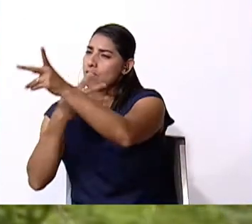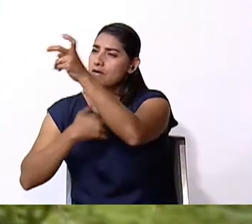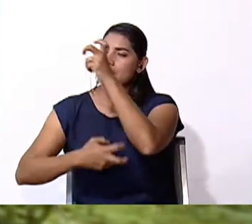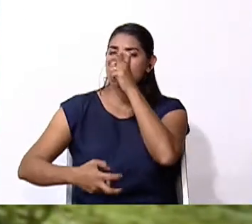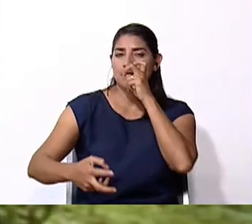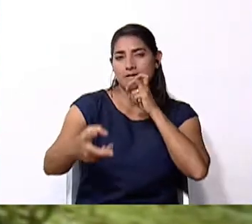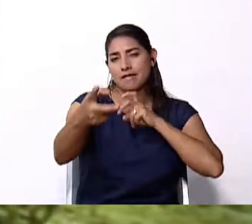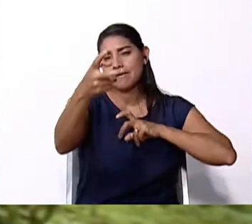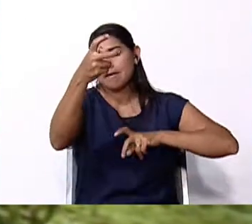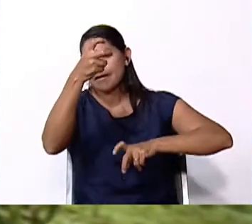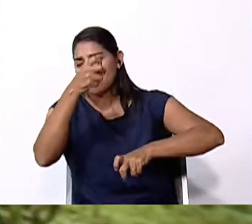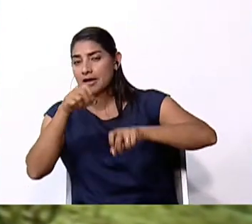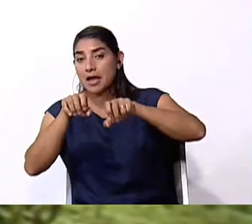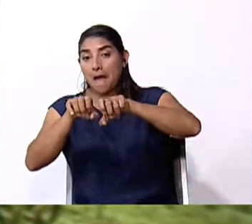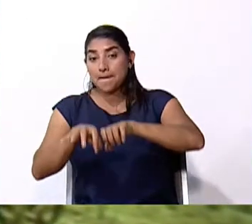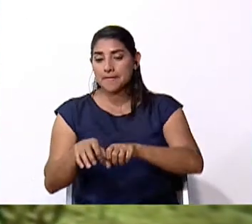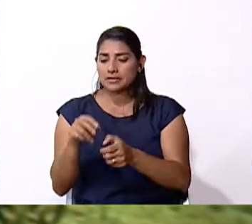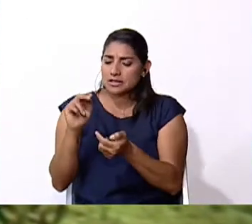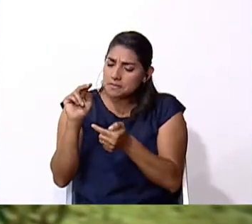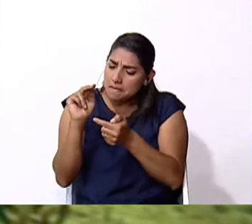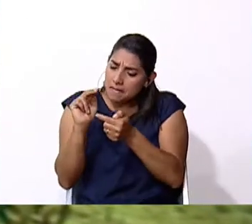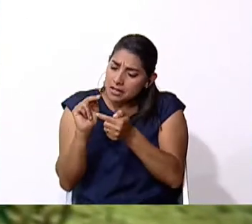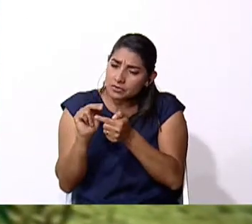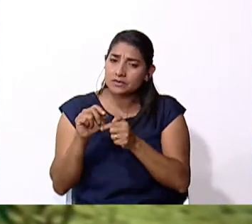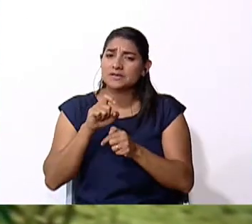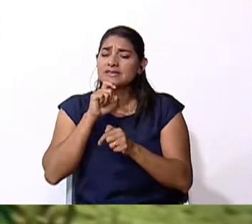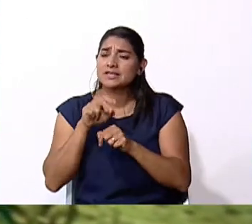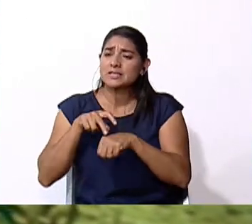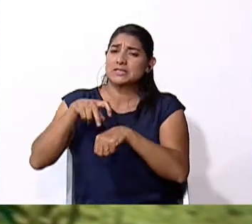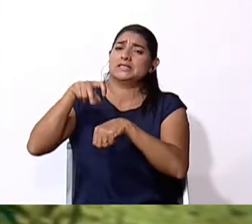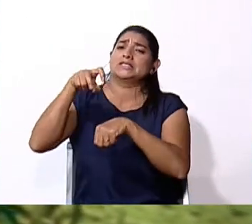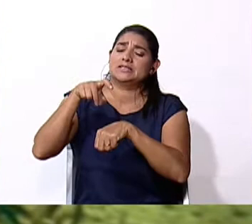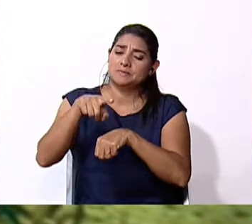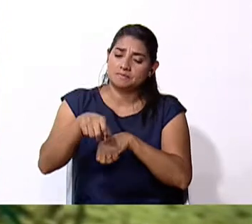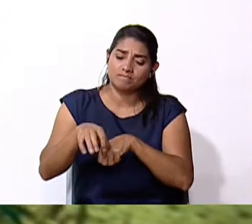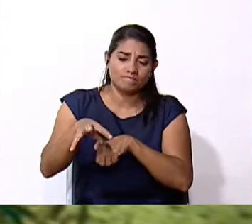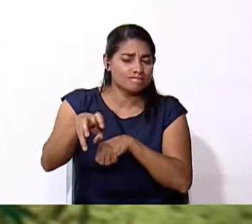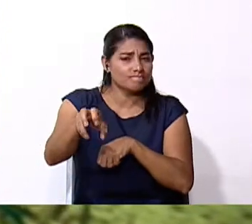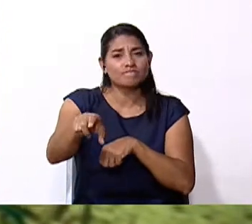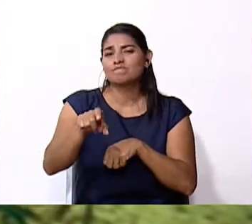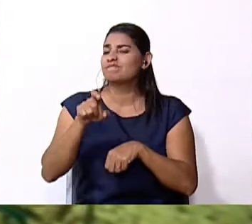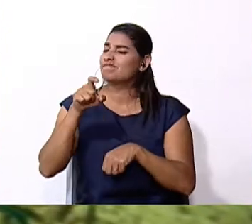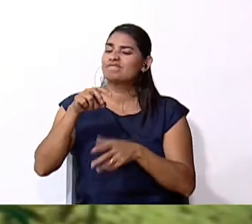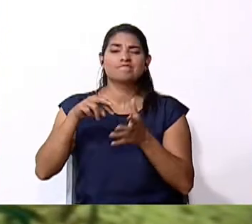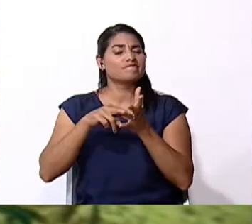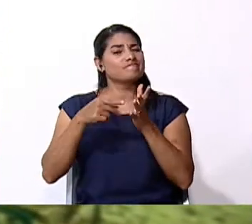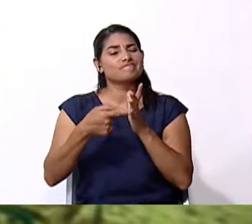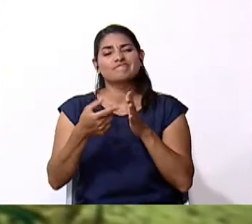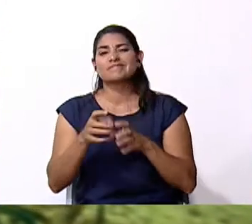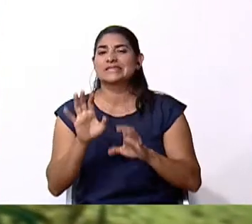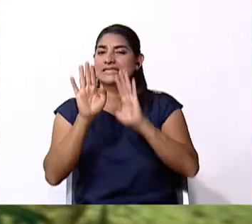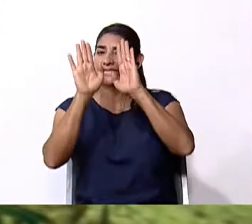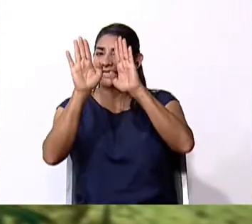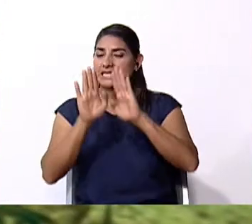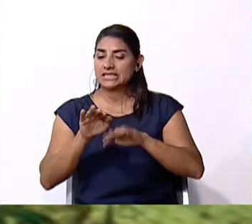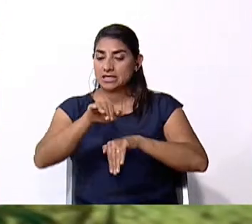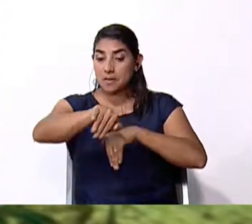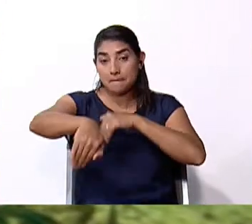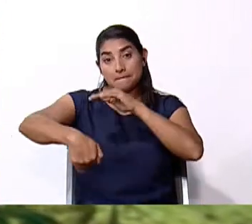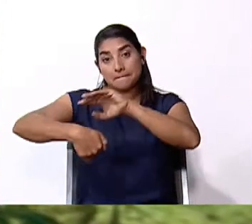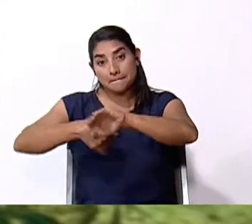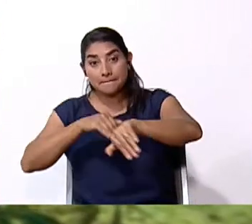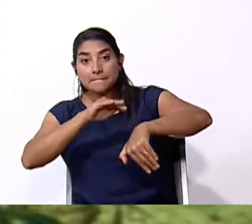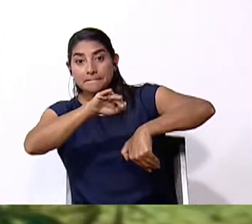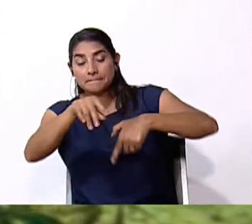vive. Sus patas inferiores cortas le dificultan la locomoción terrestre. Eso sí, son excelentes nadadores